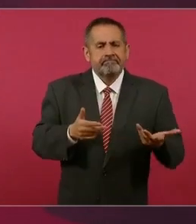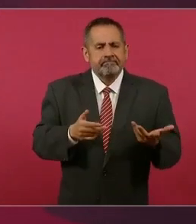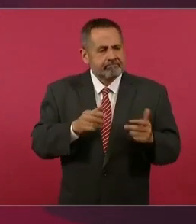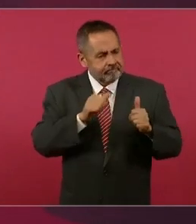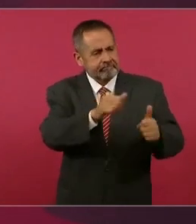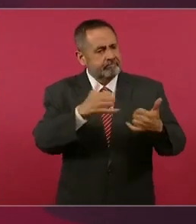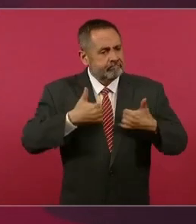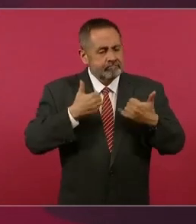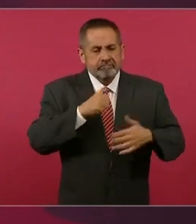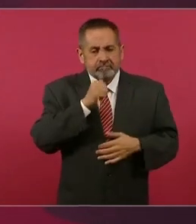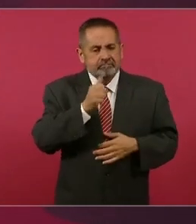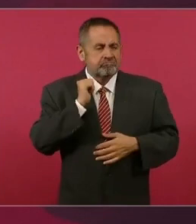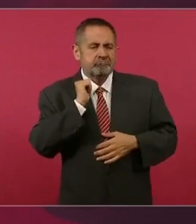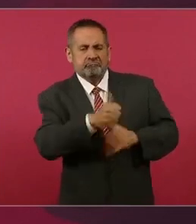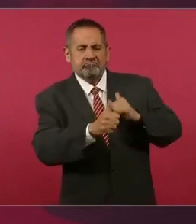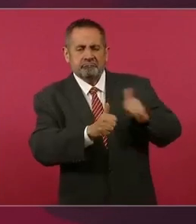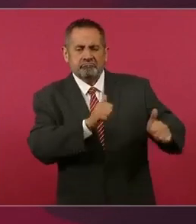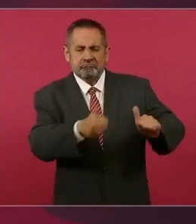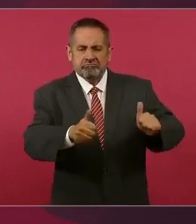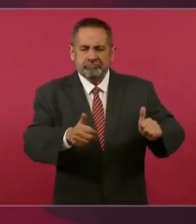los jóvenes.